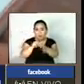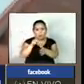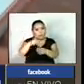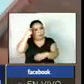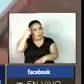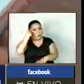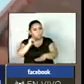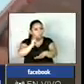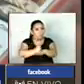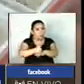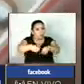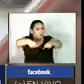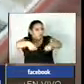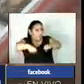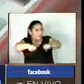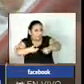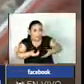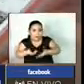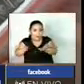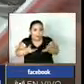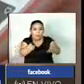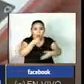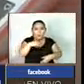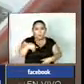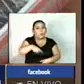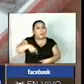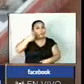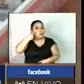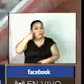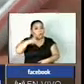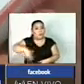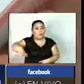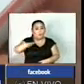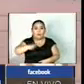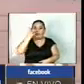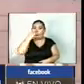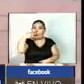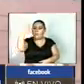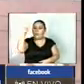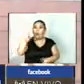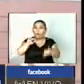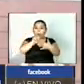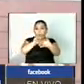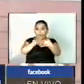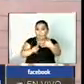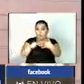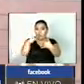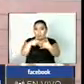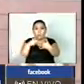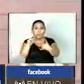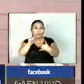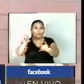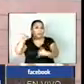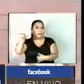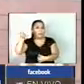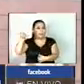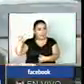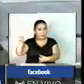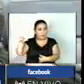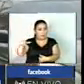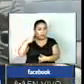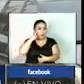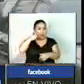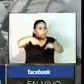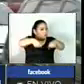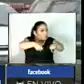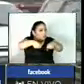negocio de entrega de comida a domicilio en el municipio de Aguachapán a través de la aplicación digital denominada ya recorrían las